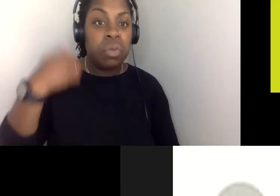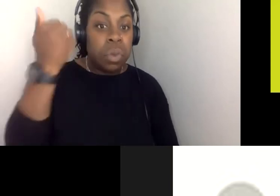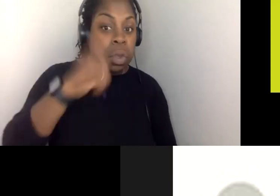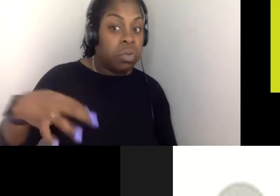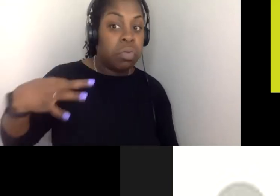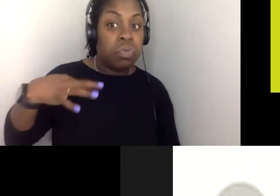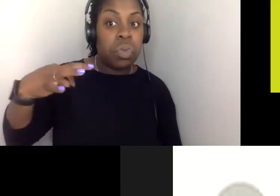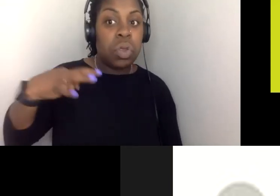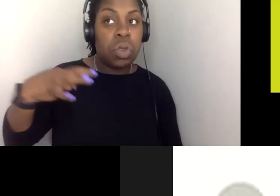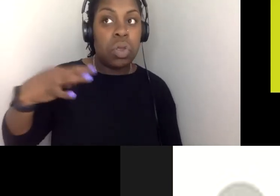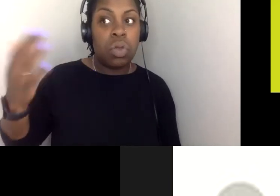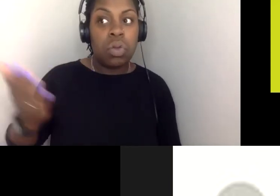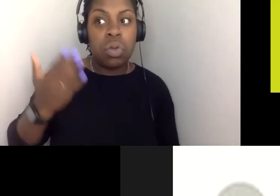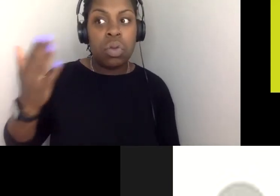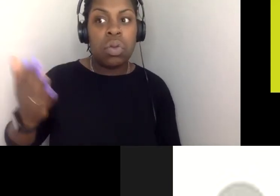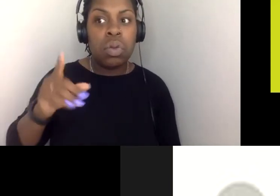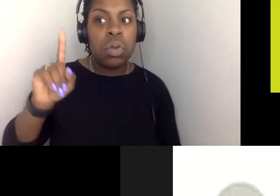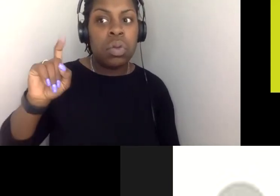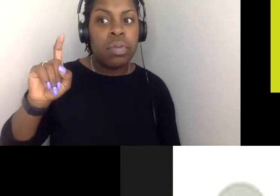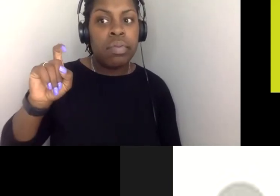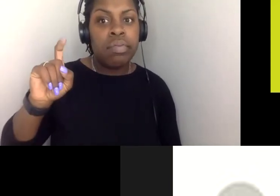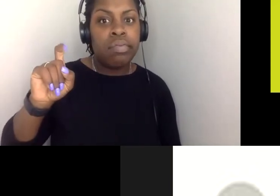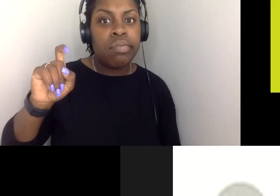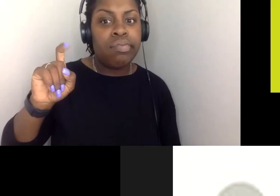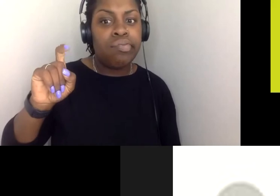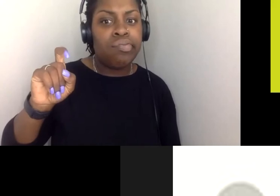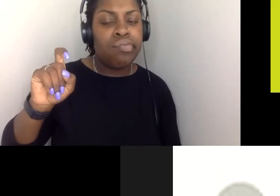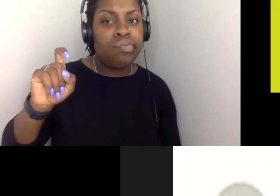¿Tenemos algún voluntario que quisiera compartir?